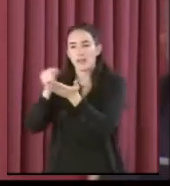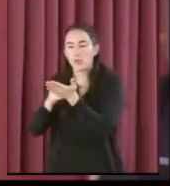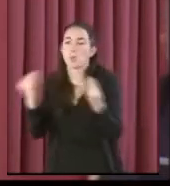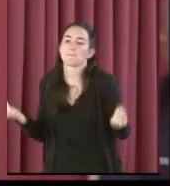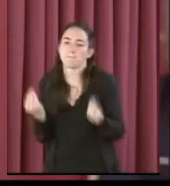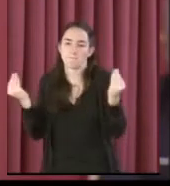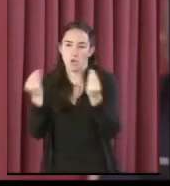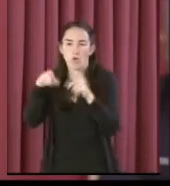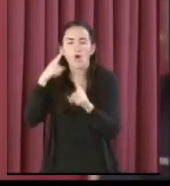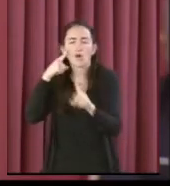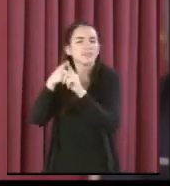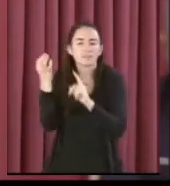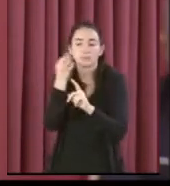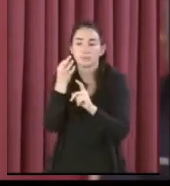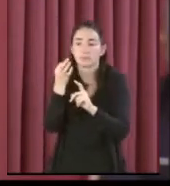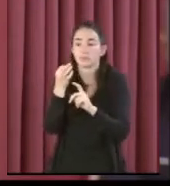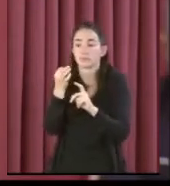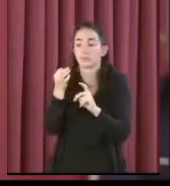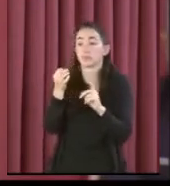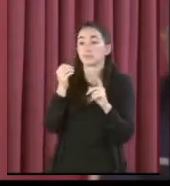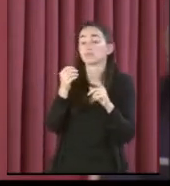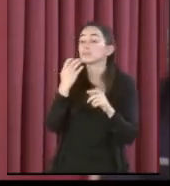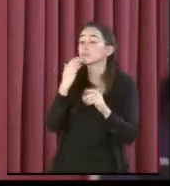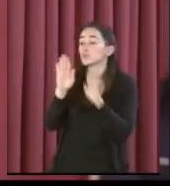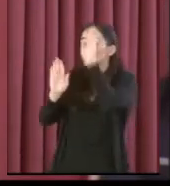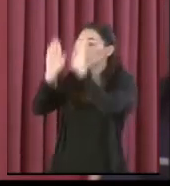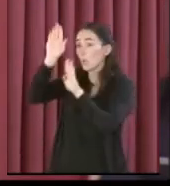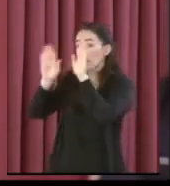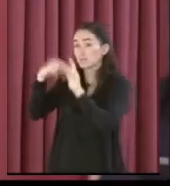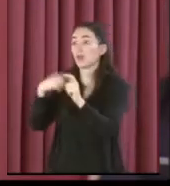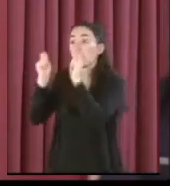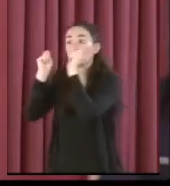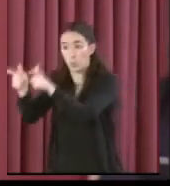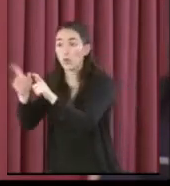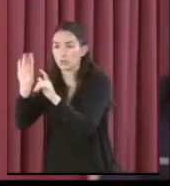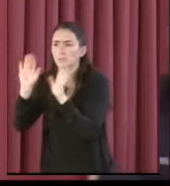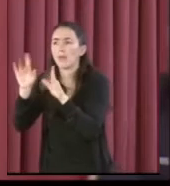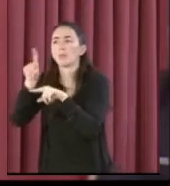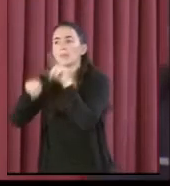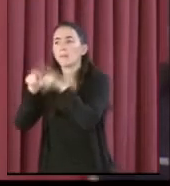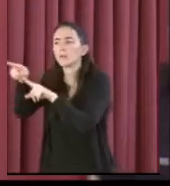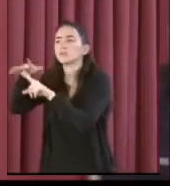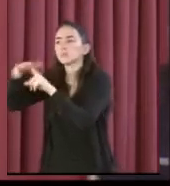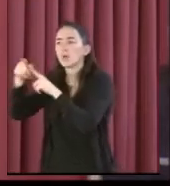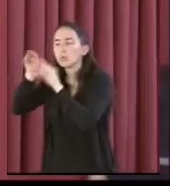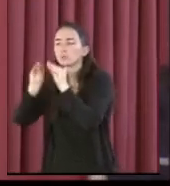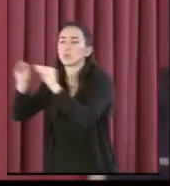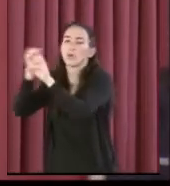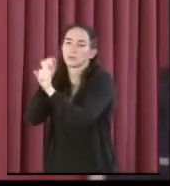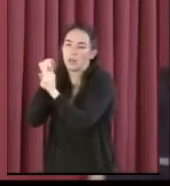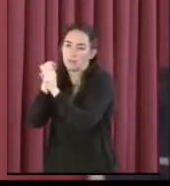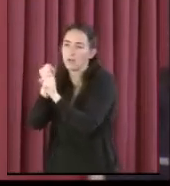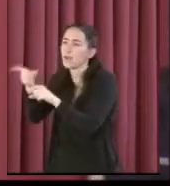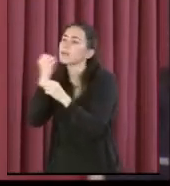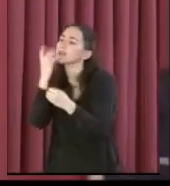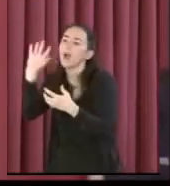objetivo concreto: vincular las posibilidades de adjudicación a una empresa a criterios como la situación de sus trabajadores, su relación con el